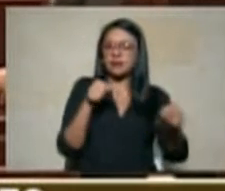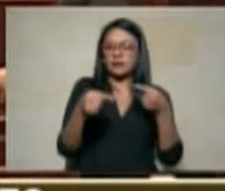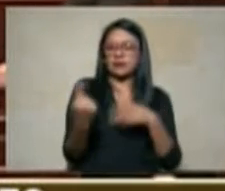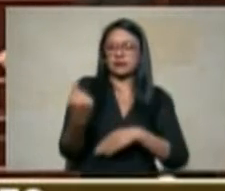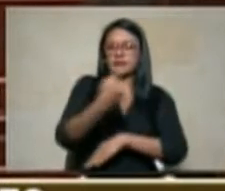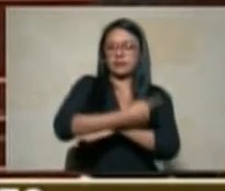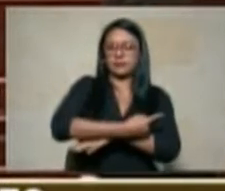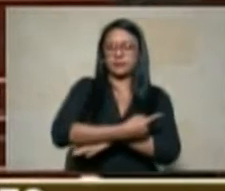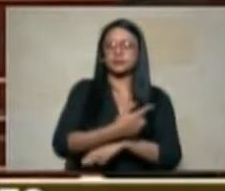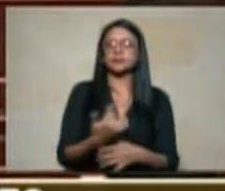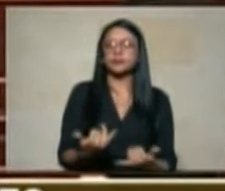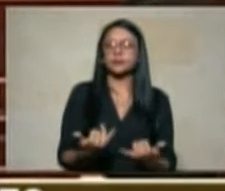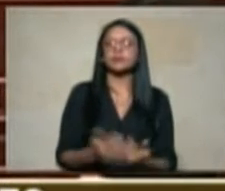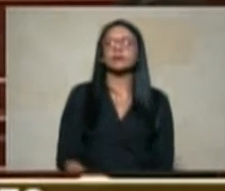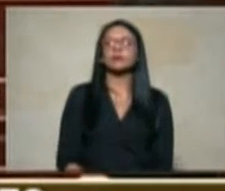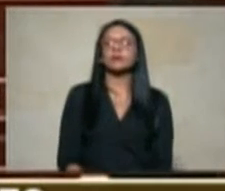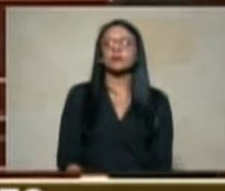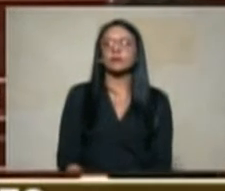de hoy.